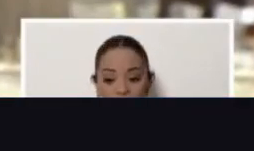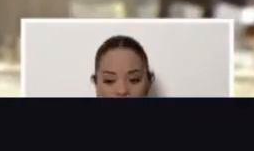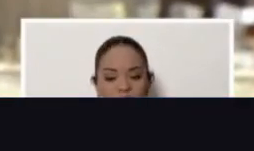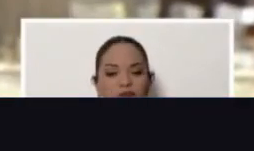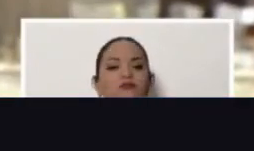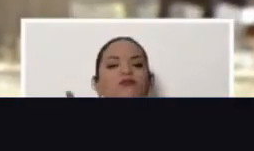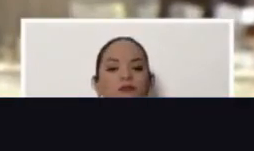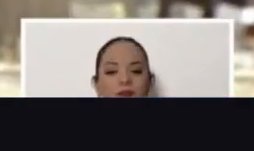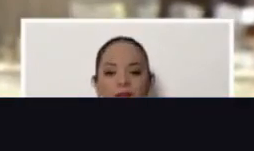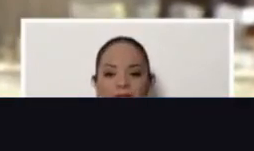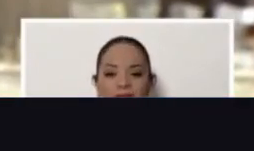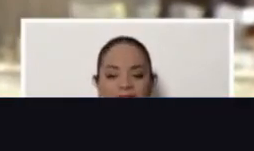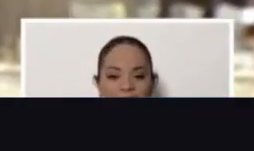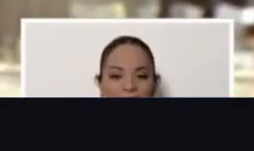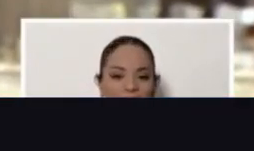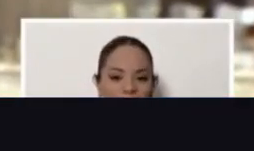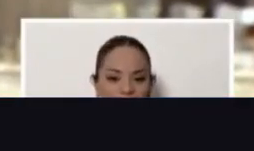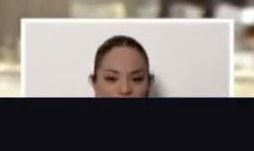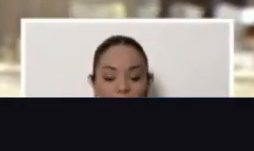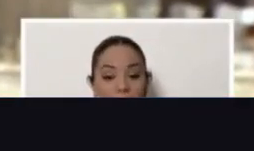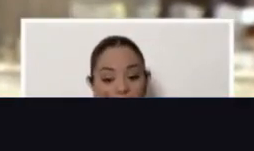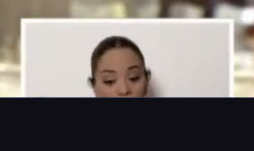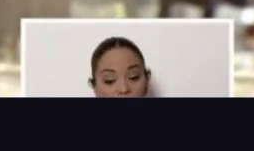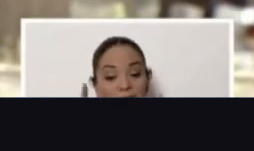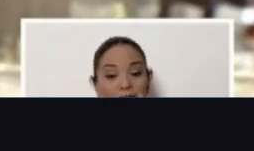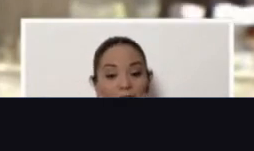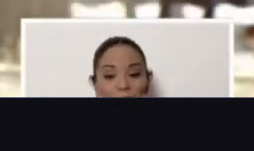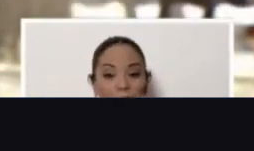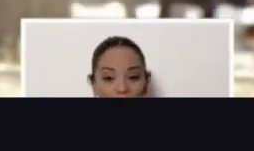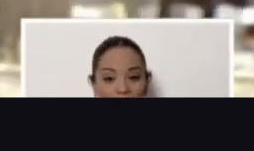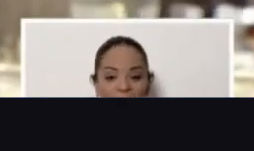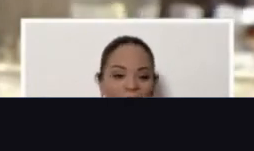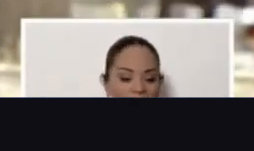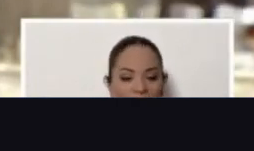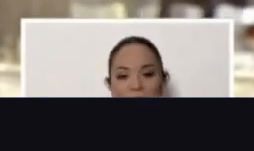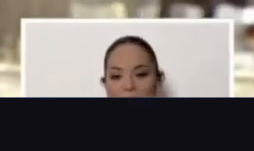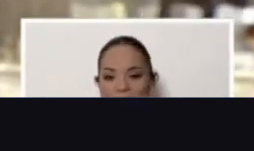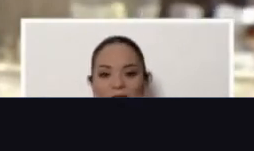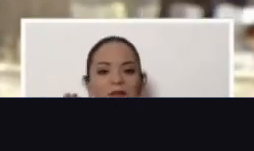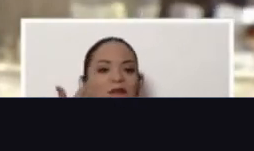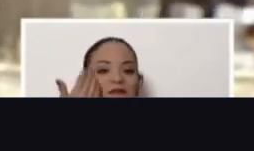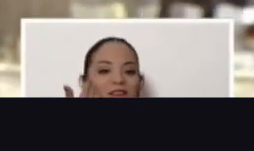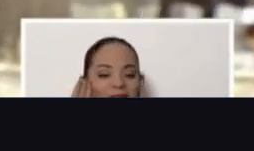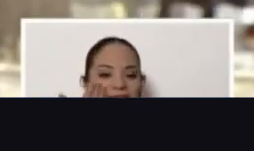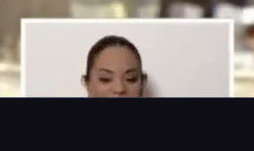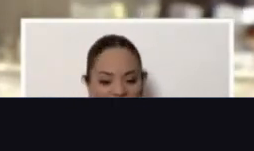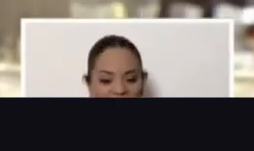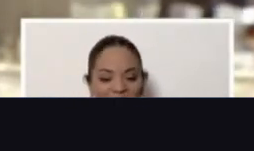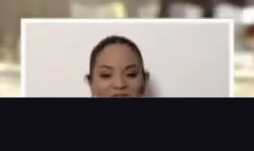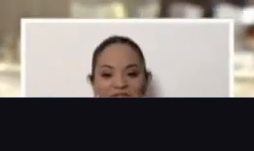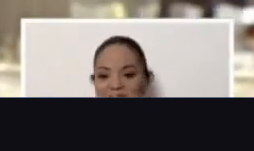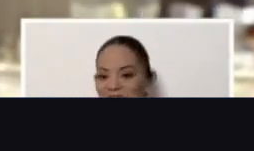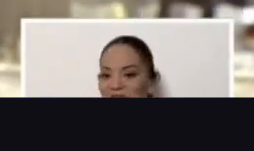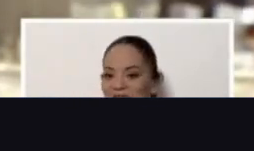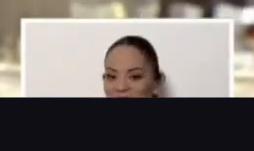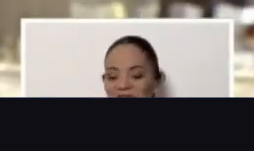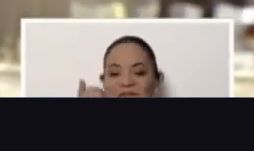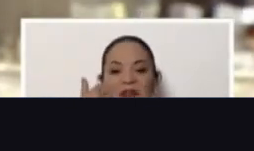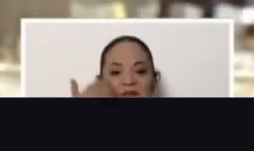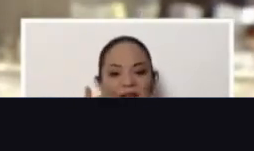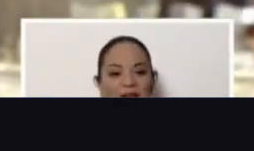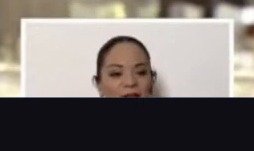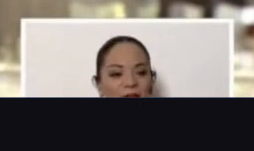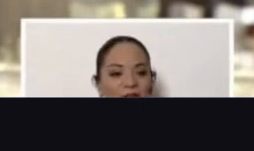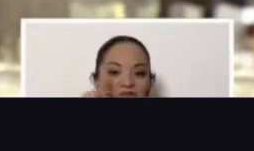de propiedad con una plataforma digital que le va a poder permitir a los costarricenses accesar la información